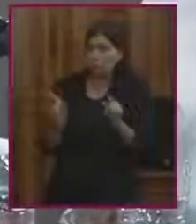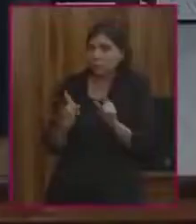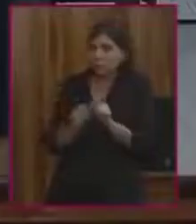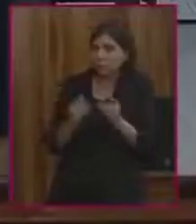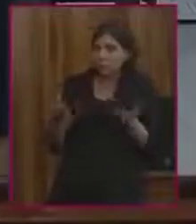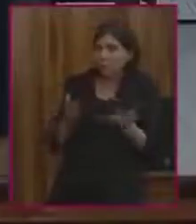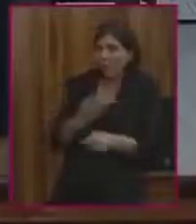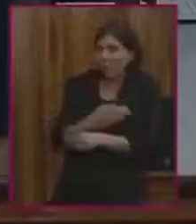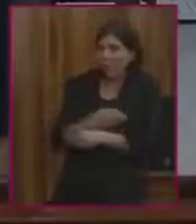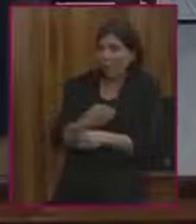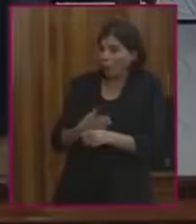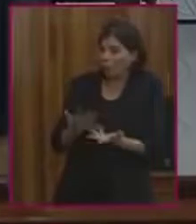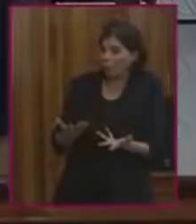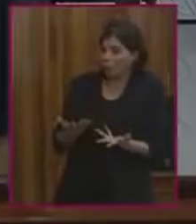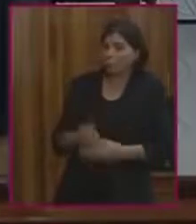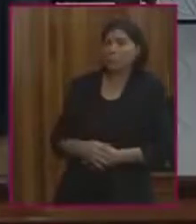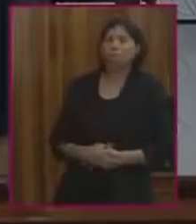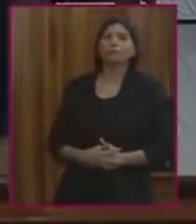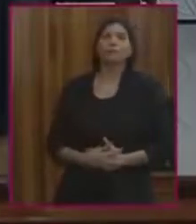compañeros, compañeras.